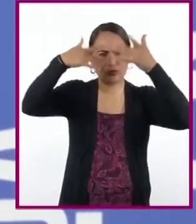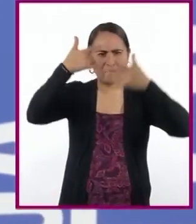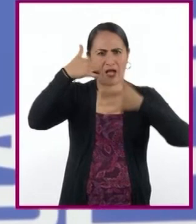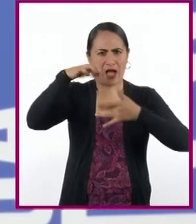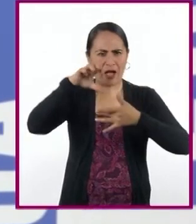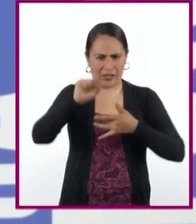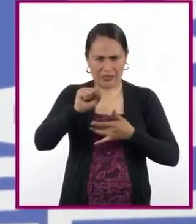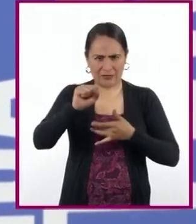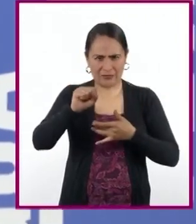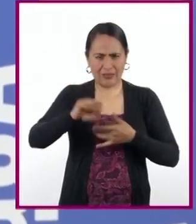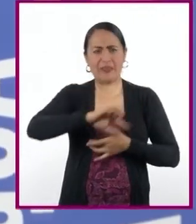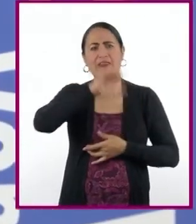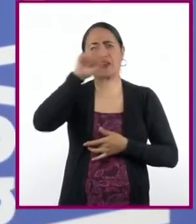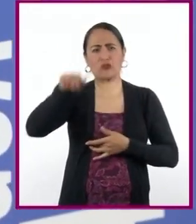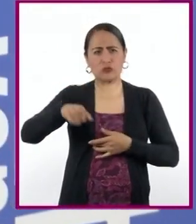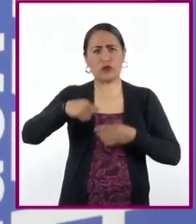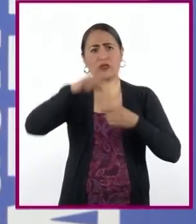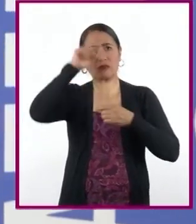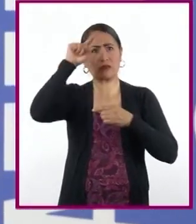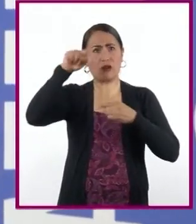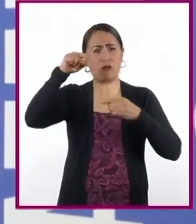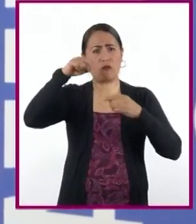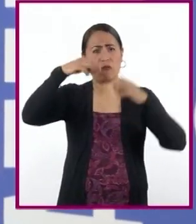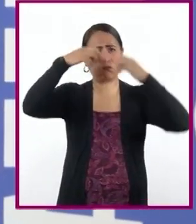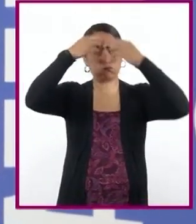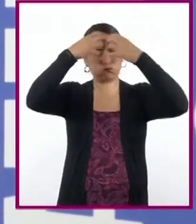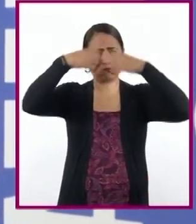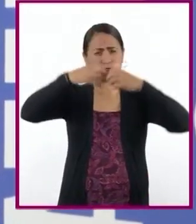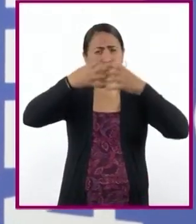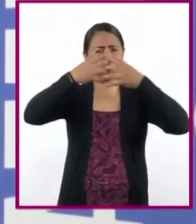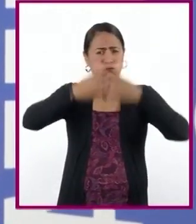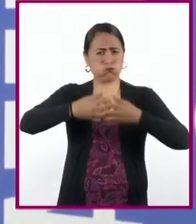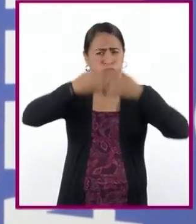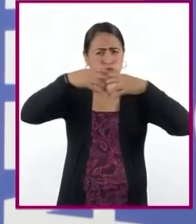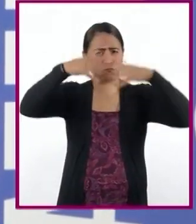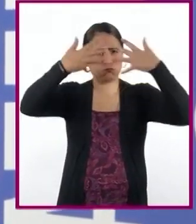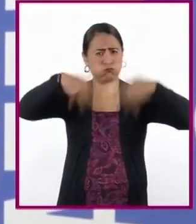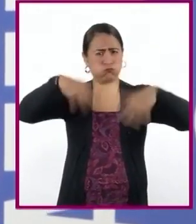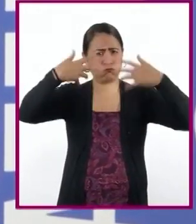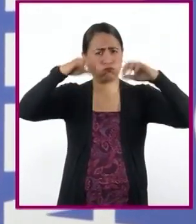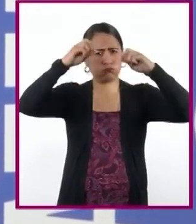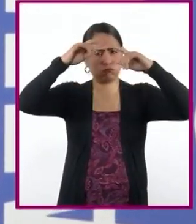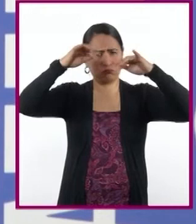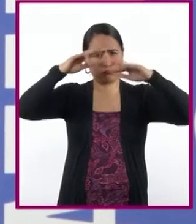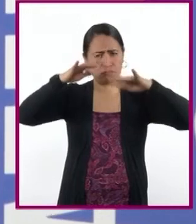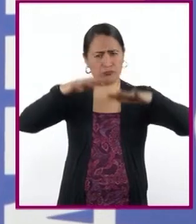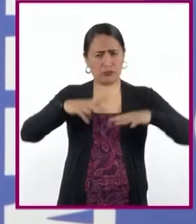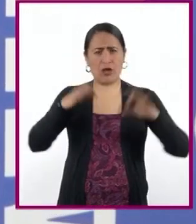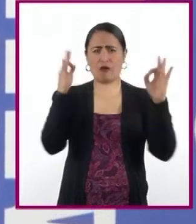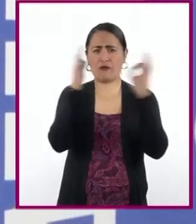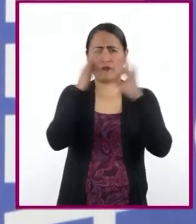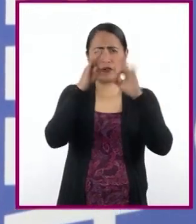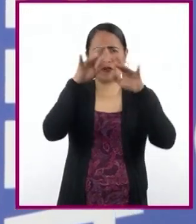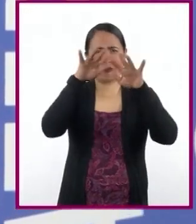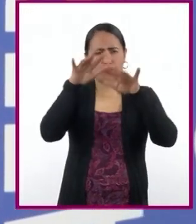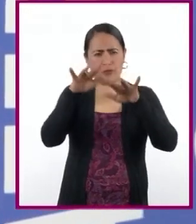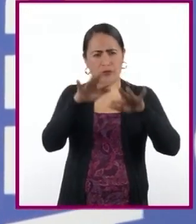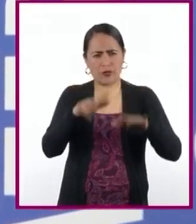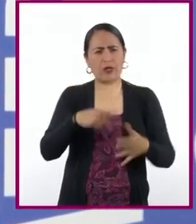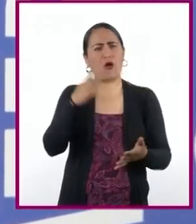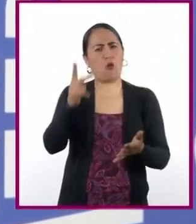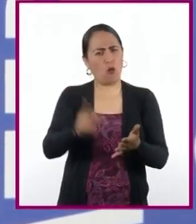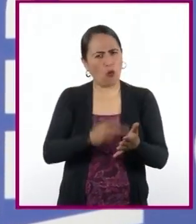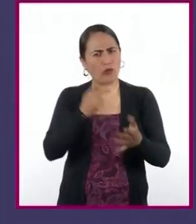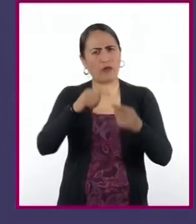Luego, cuando están muy llenas las nubes, llueve y moja todo o también cae nieve y todo vuelve a empezar otra vez. Ese